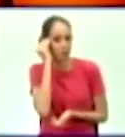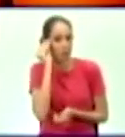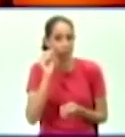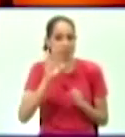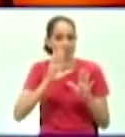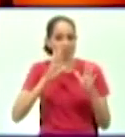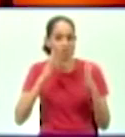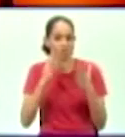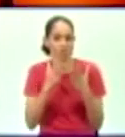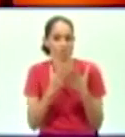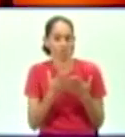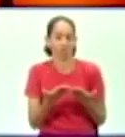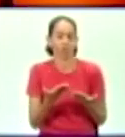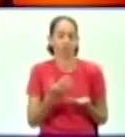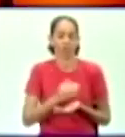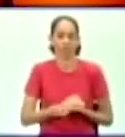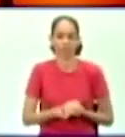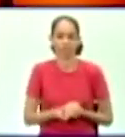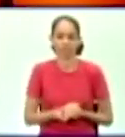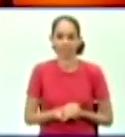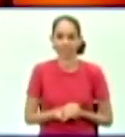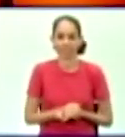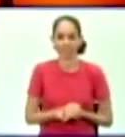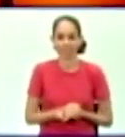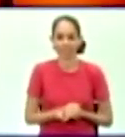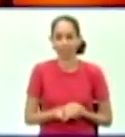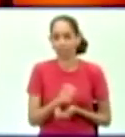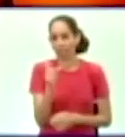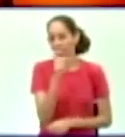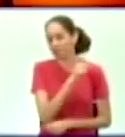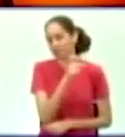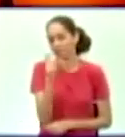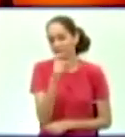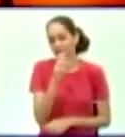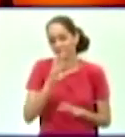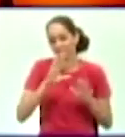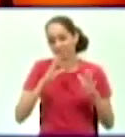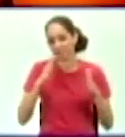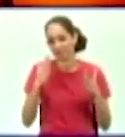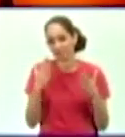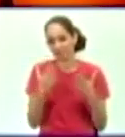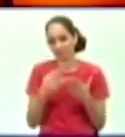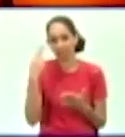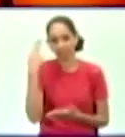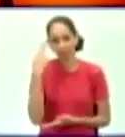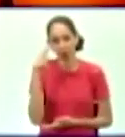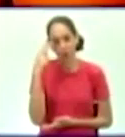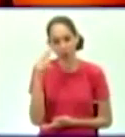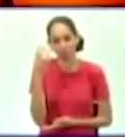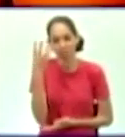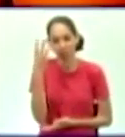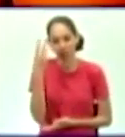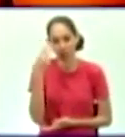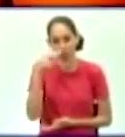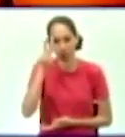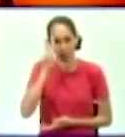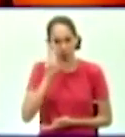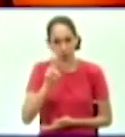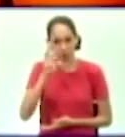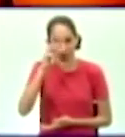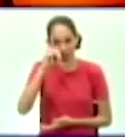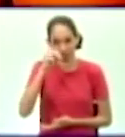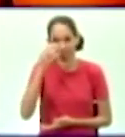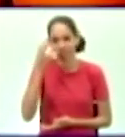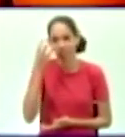que hemos utilizado o aprendido, estudiado en la unidad 2 de nuestro